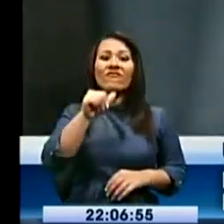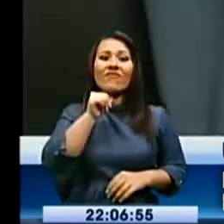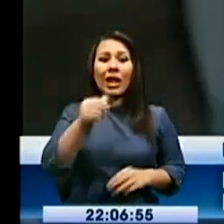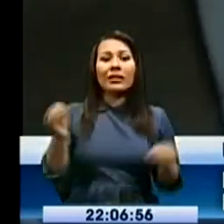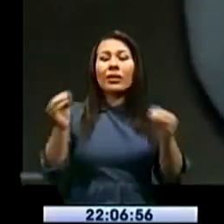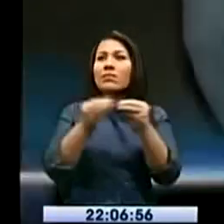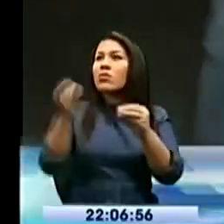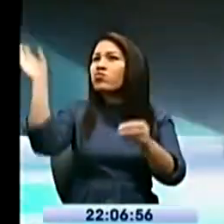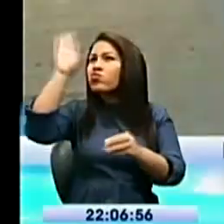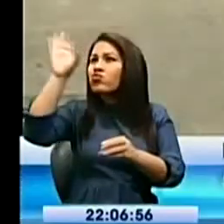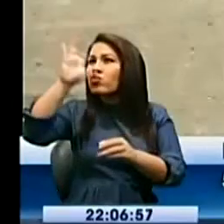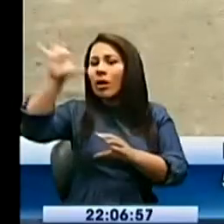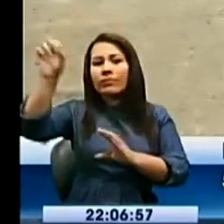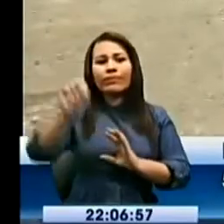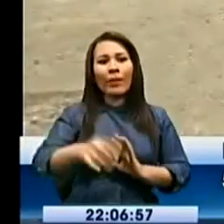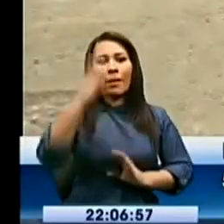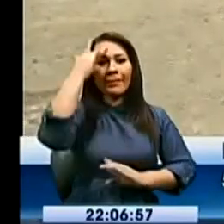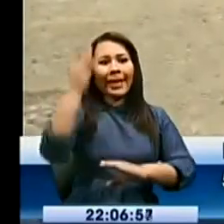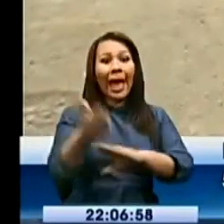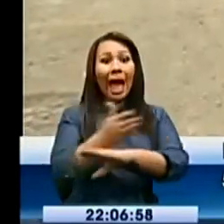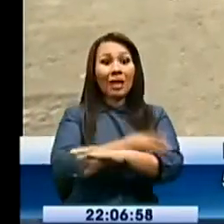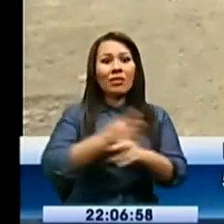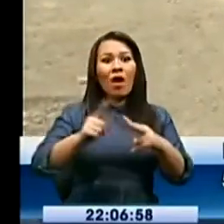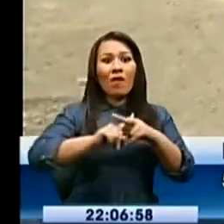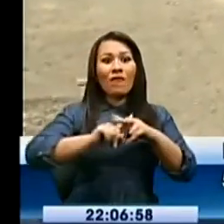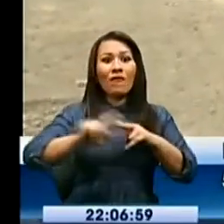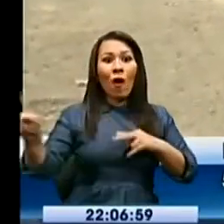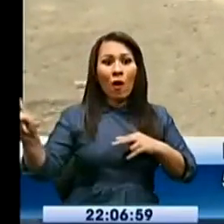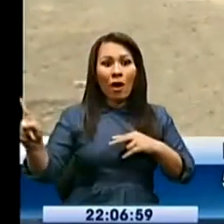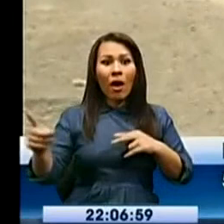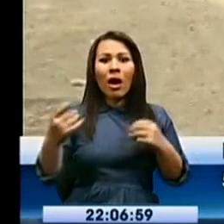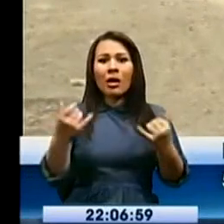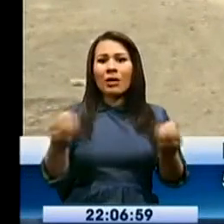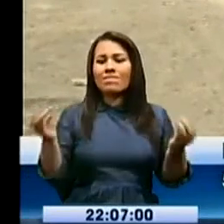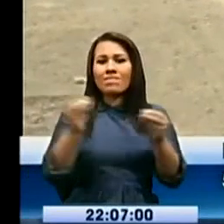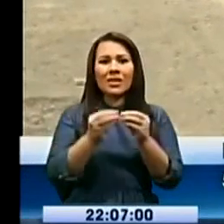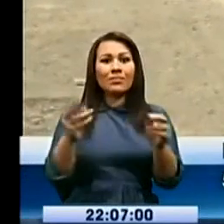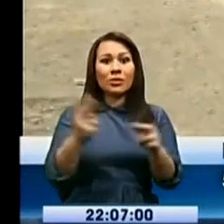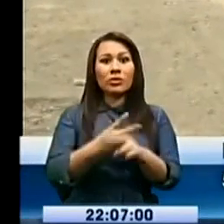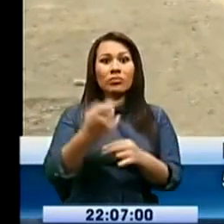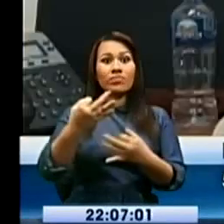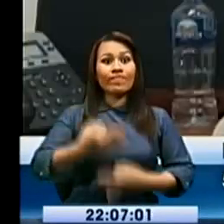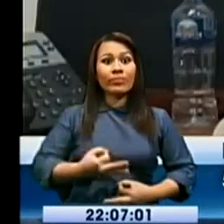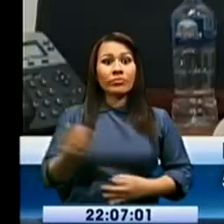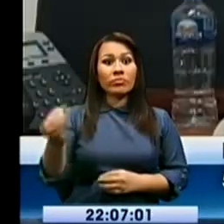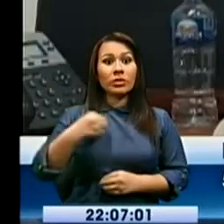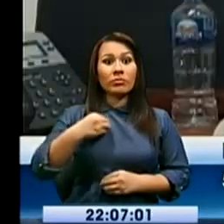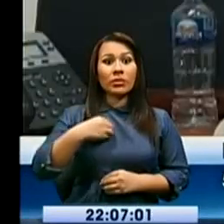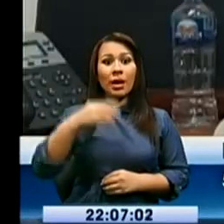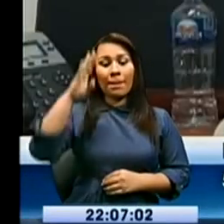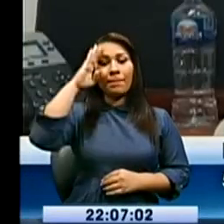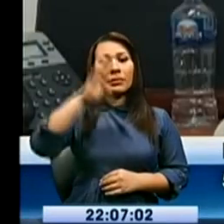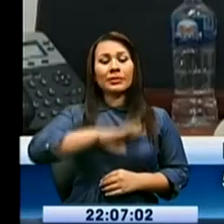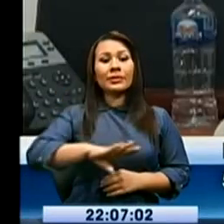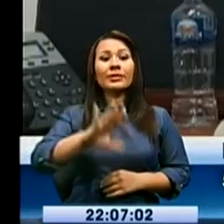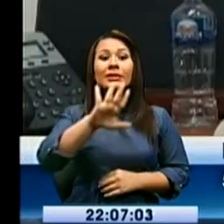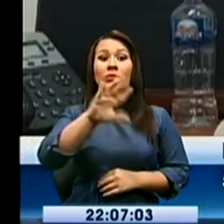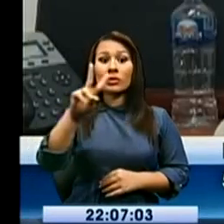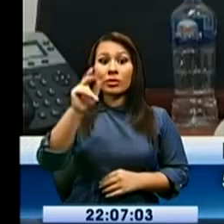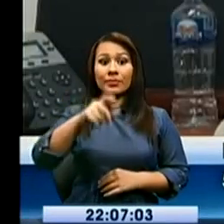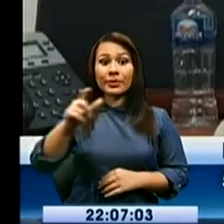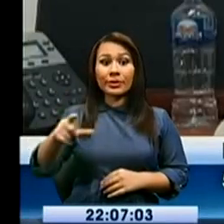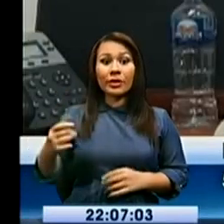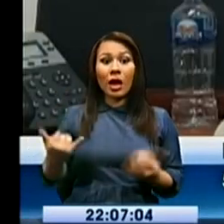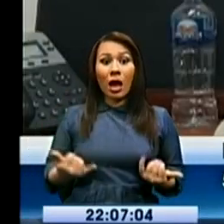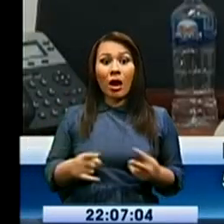del Centro de Privación de Libertad del Rodeo pasarán a la lista de los más buscados, aseguró la policía. Las 52 personas que en este momento